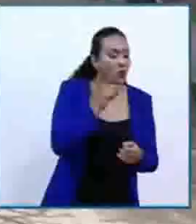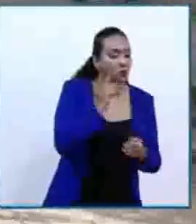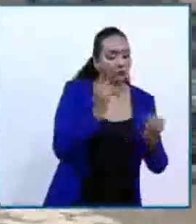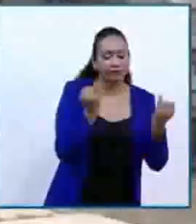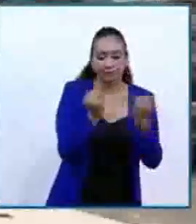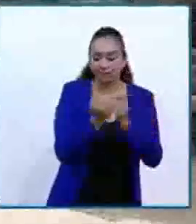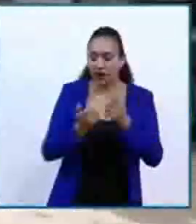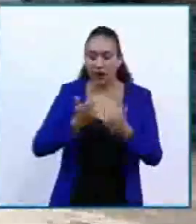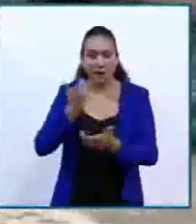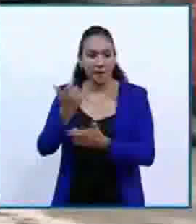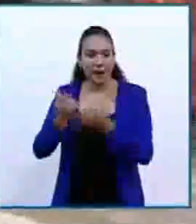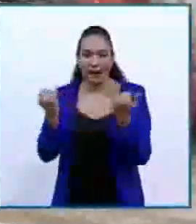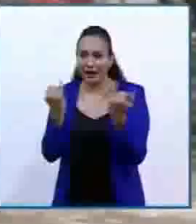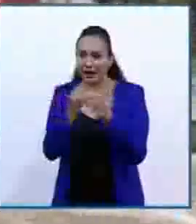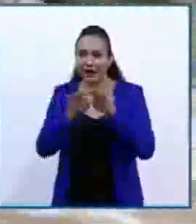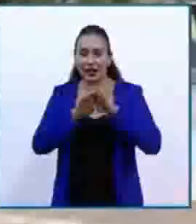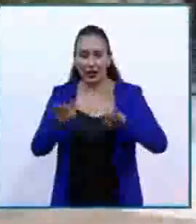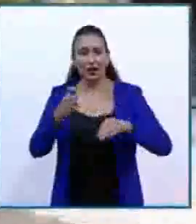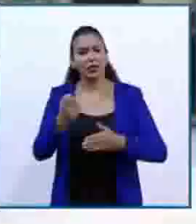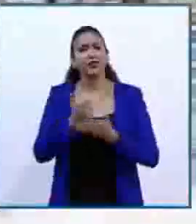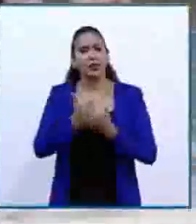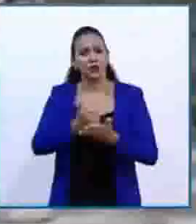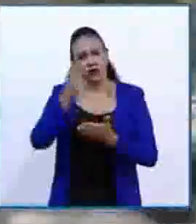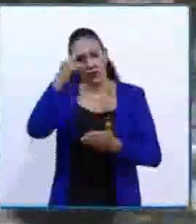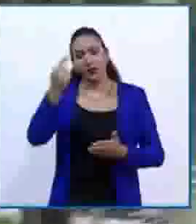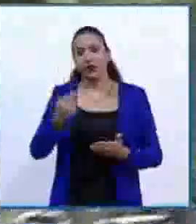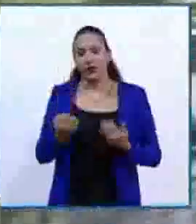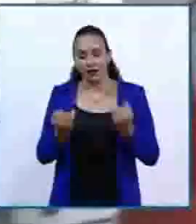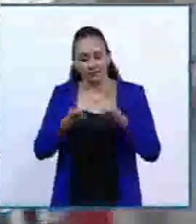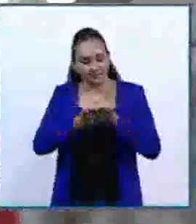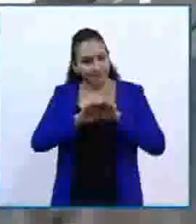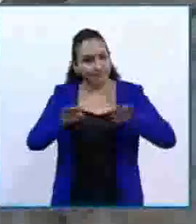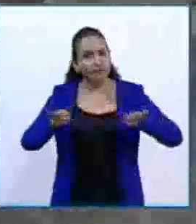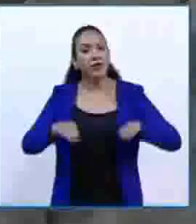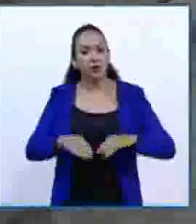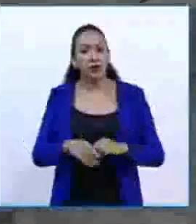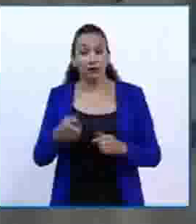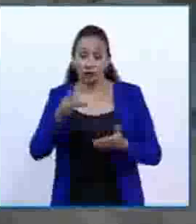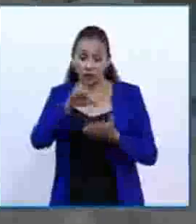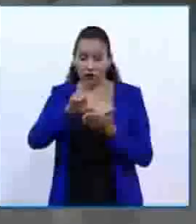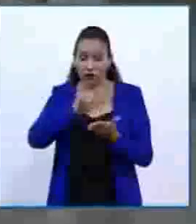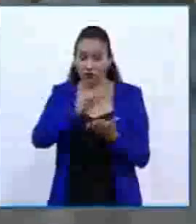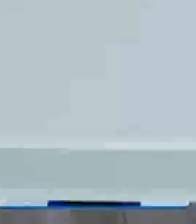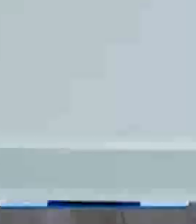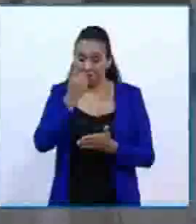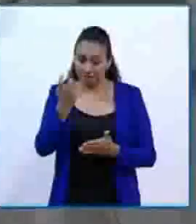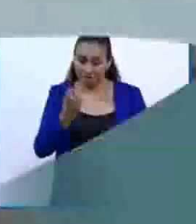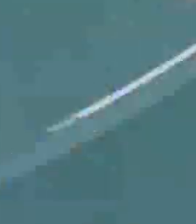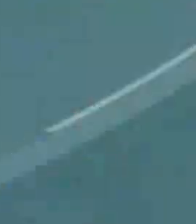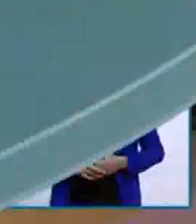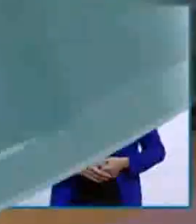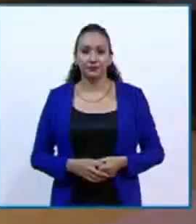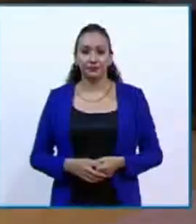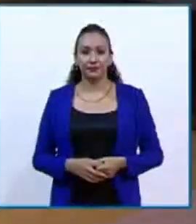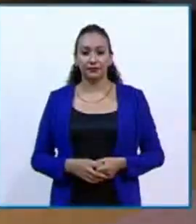los estados a promover y garantizar el principio de igualdad de remuneración.